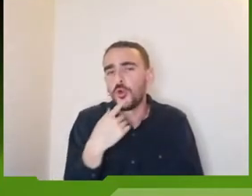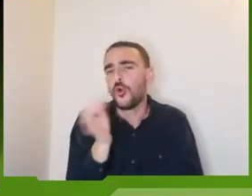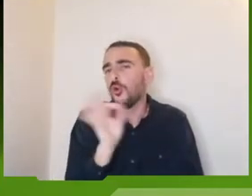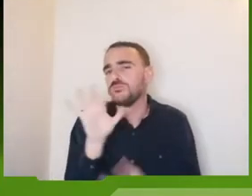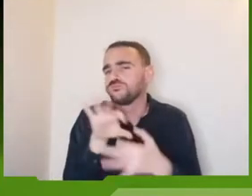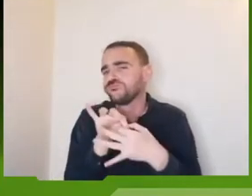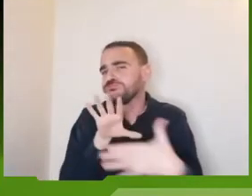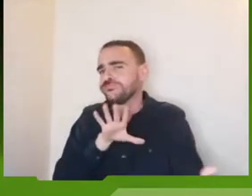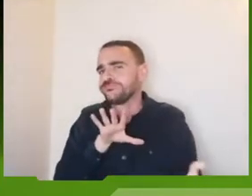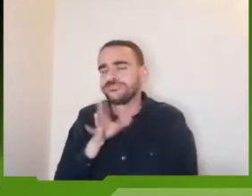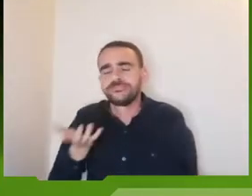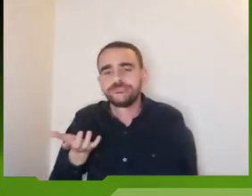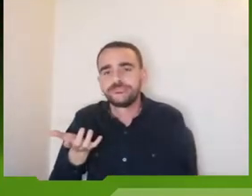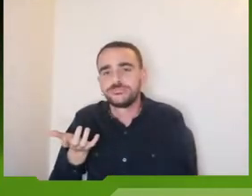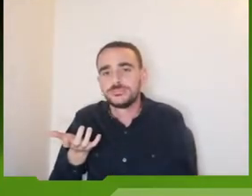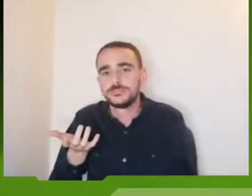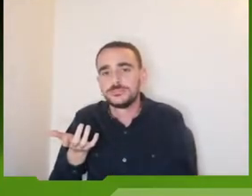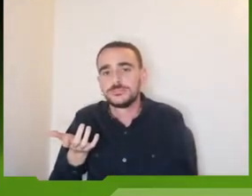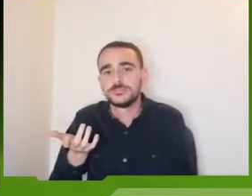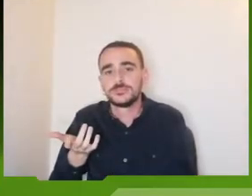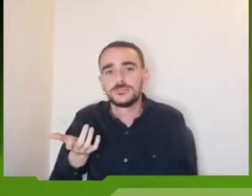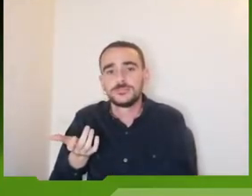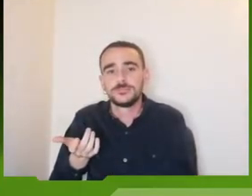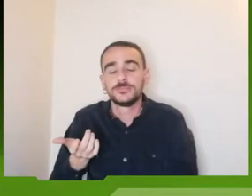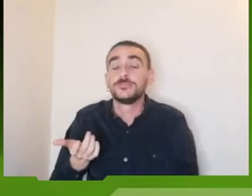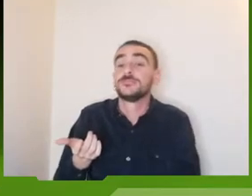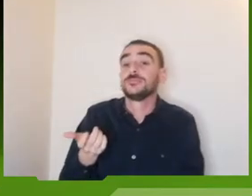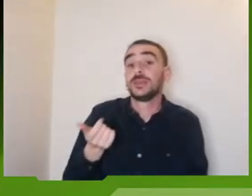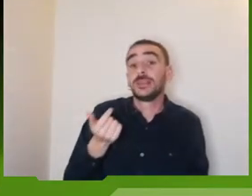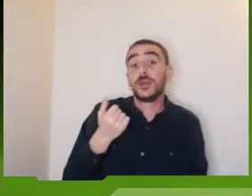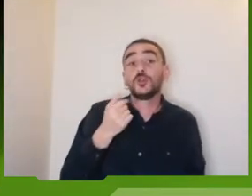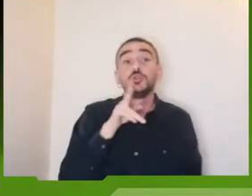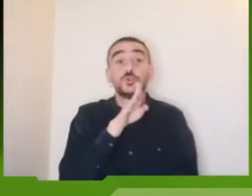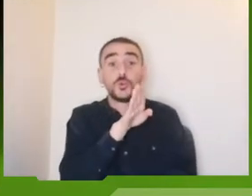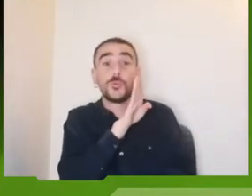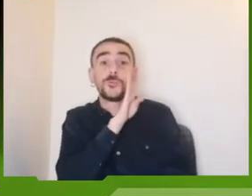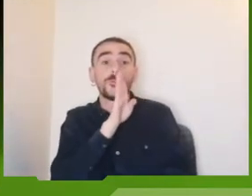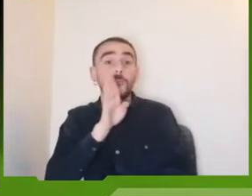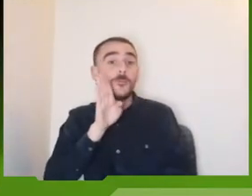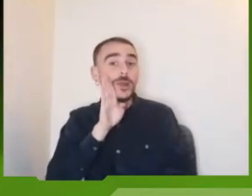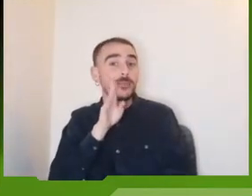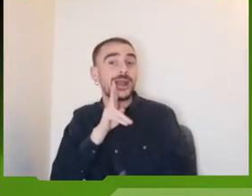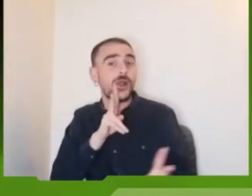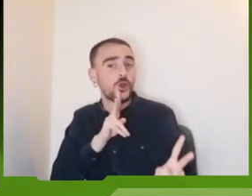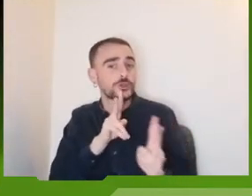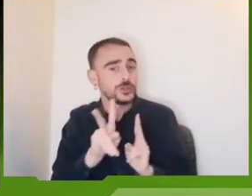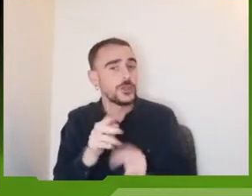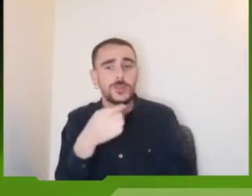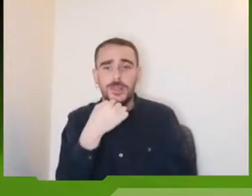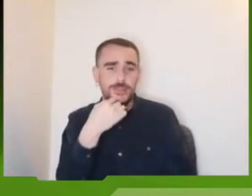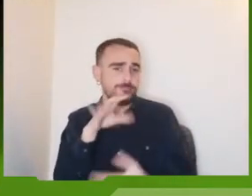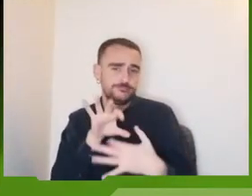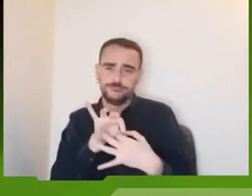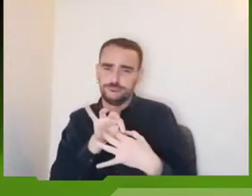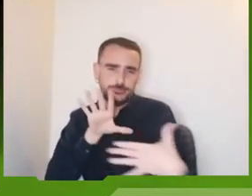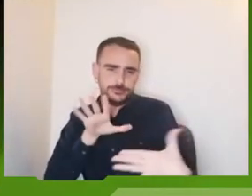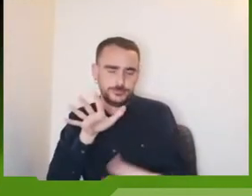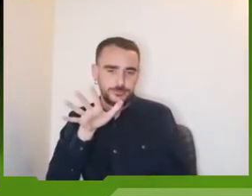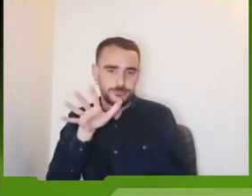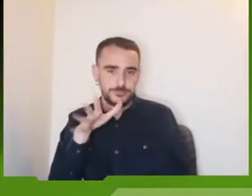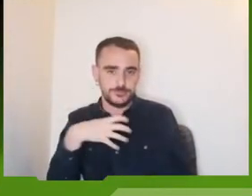Y Muy buena pregunta. creo que tu madre le ha contestado diciéndole que no tiene nada que ver. No,